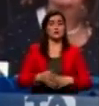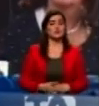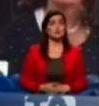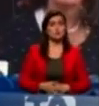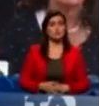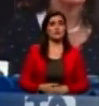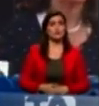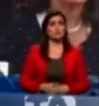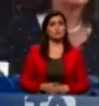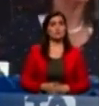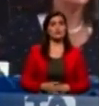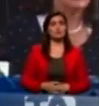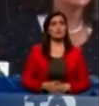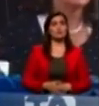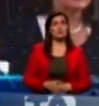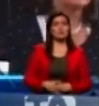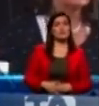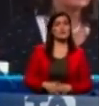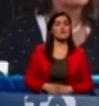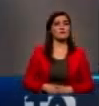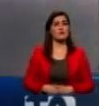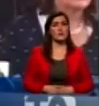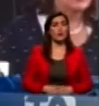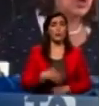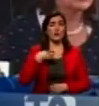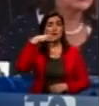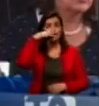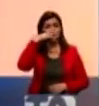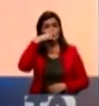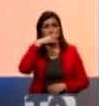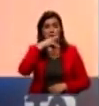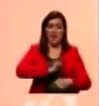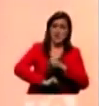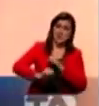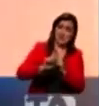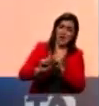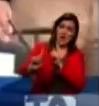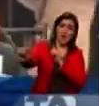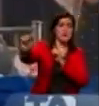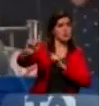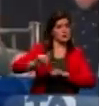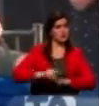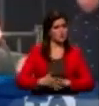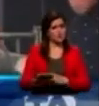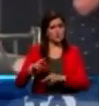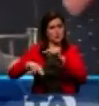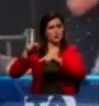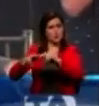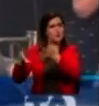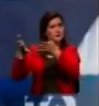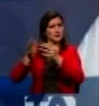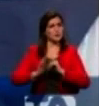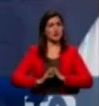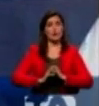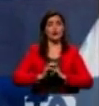cuenta la cercanía que necesita el niño indígena. Ese comentario generó una nueva molestia en algunos asambleístas de